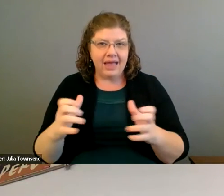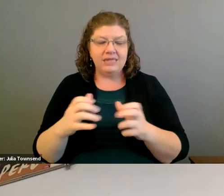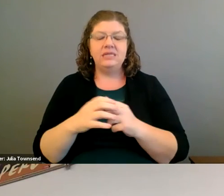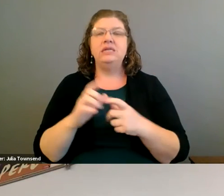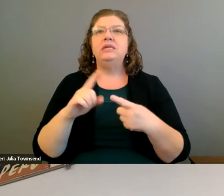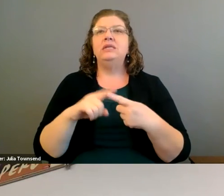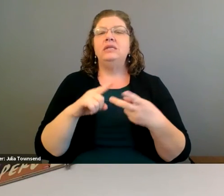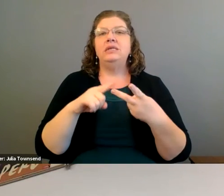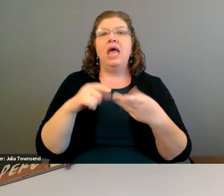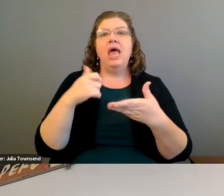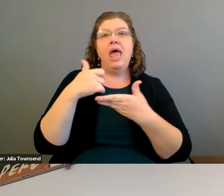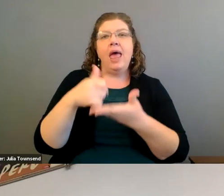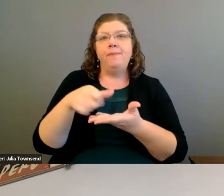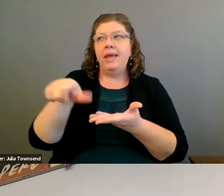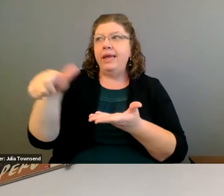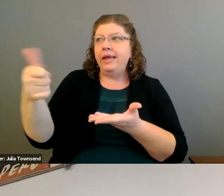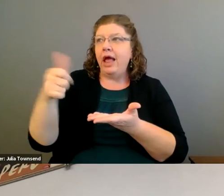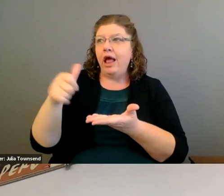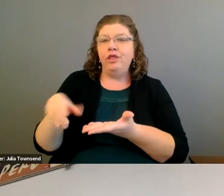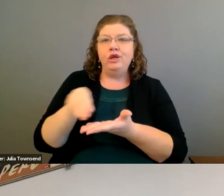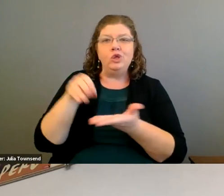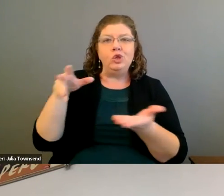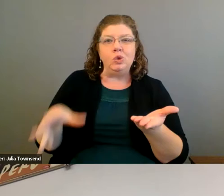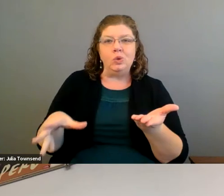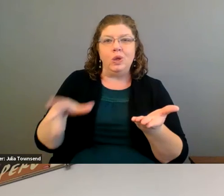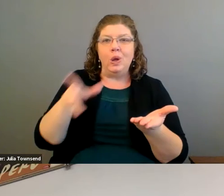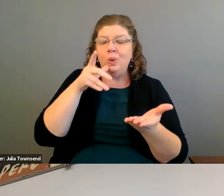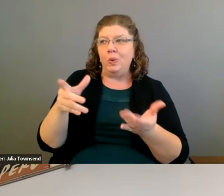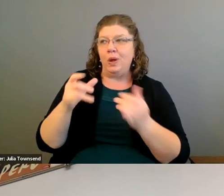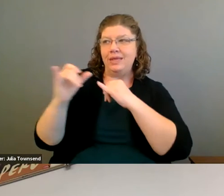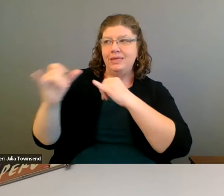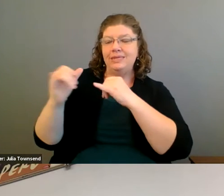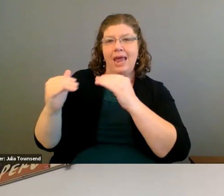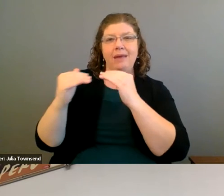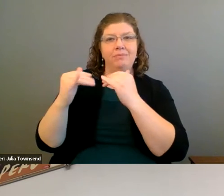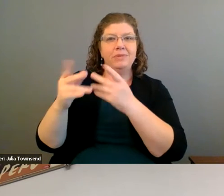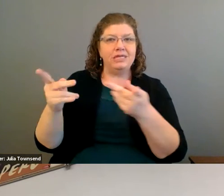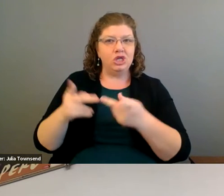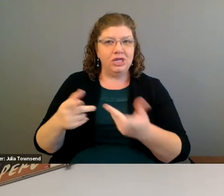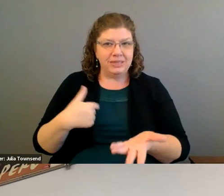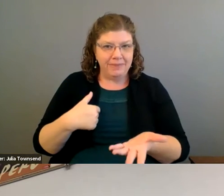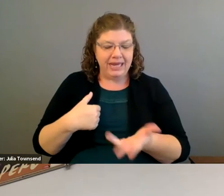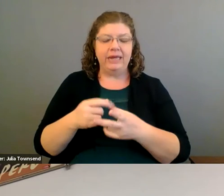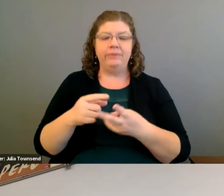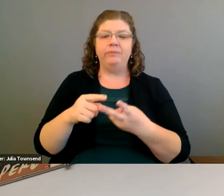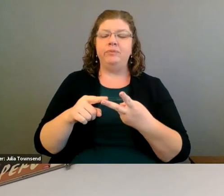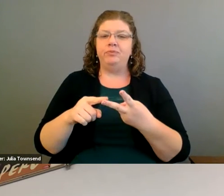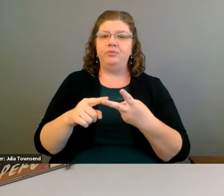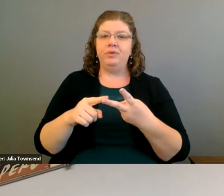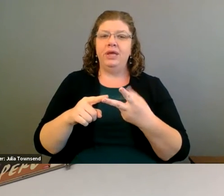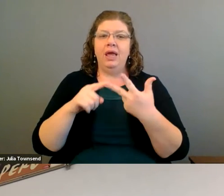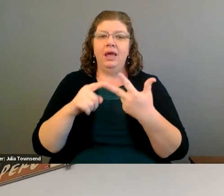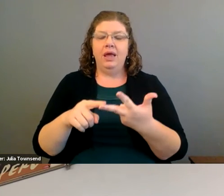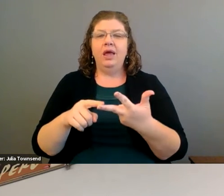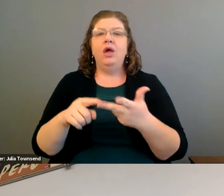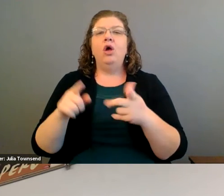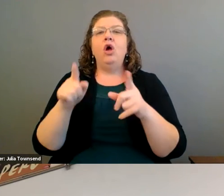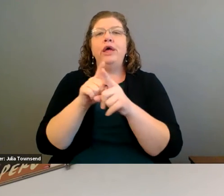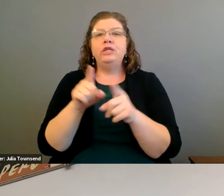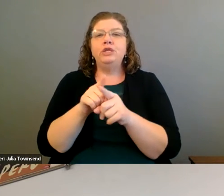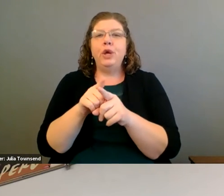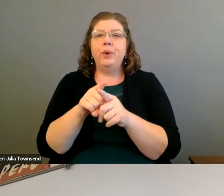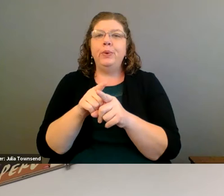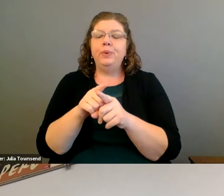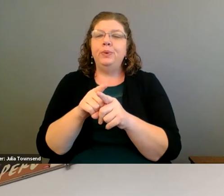mis clases, ayudar a otros estudiantes, quienes están en la misma posición que yo, y también